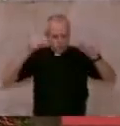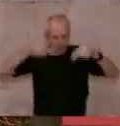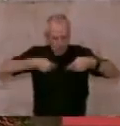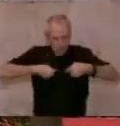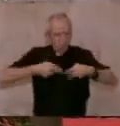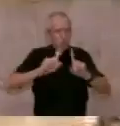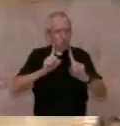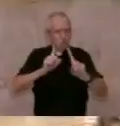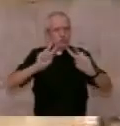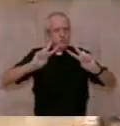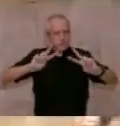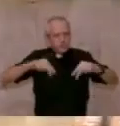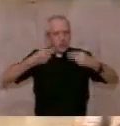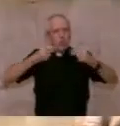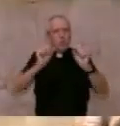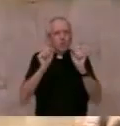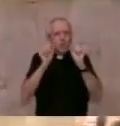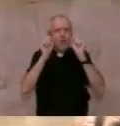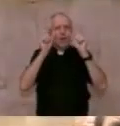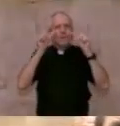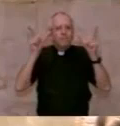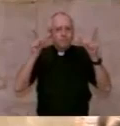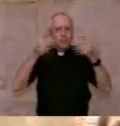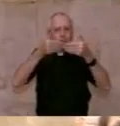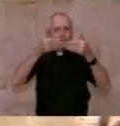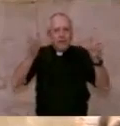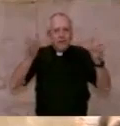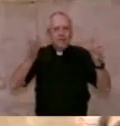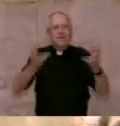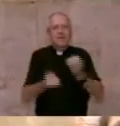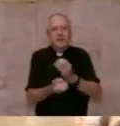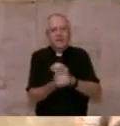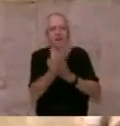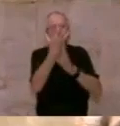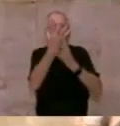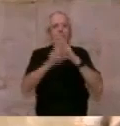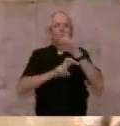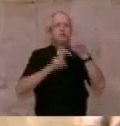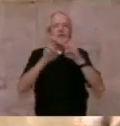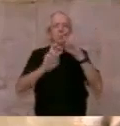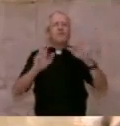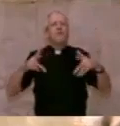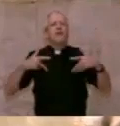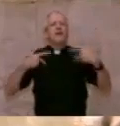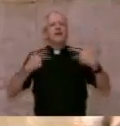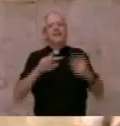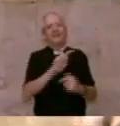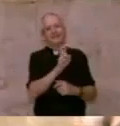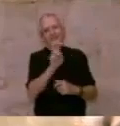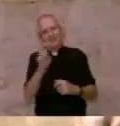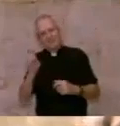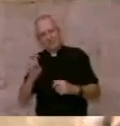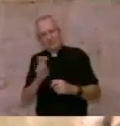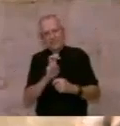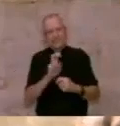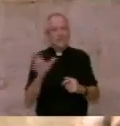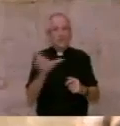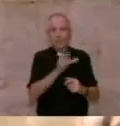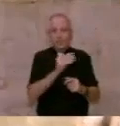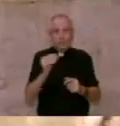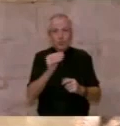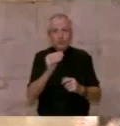autorreferencialmente, sino cuando brota, nace y crece buscando la alegría de los demás. Y todo